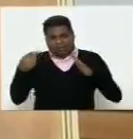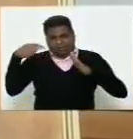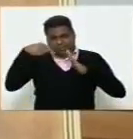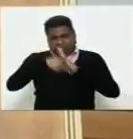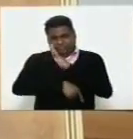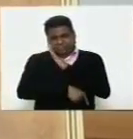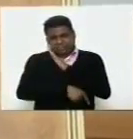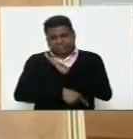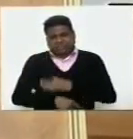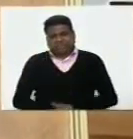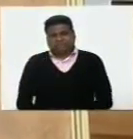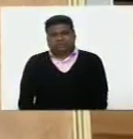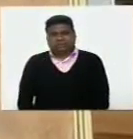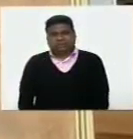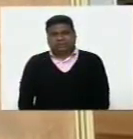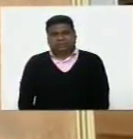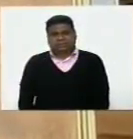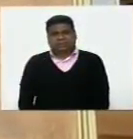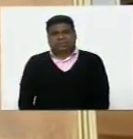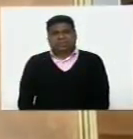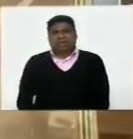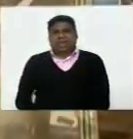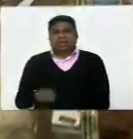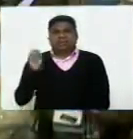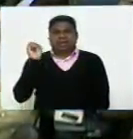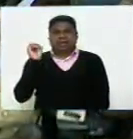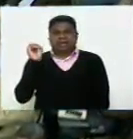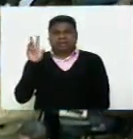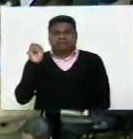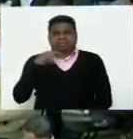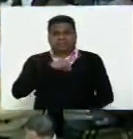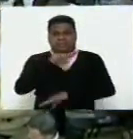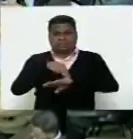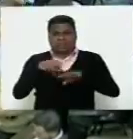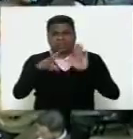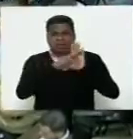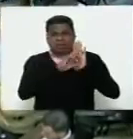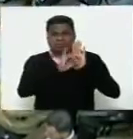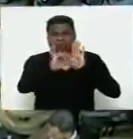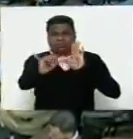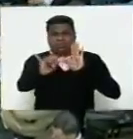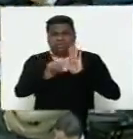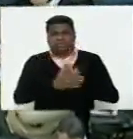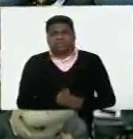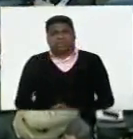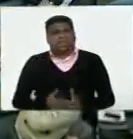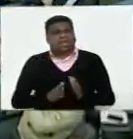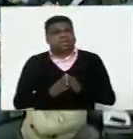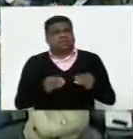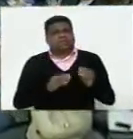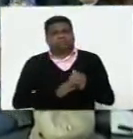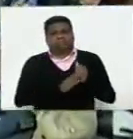profundamente a esta Asamblea Nacional Constituyente, a su directiva.